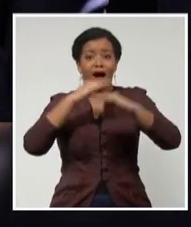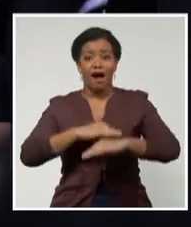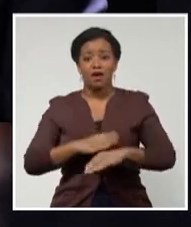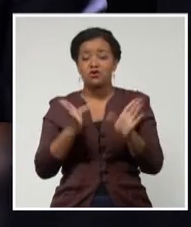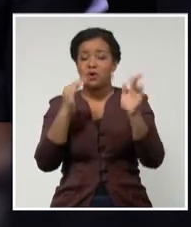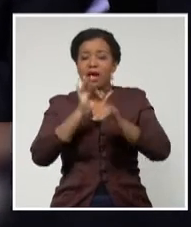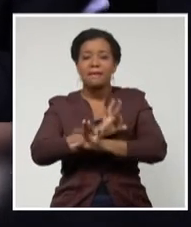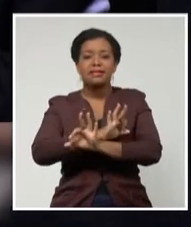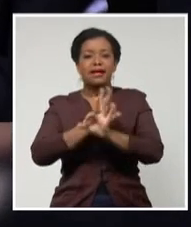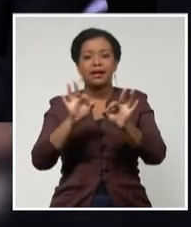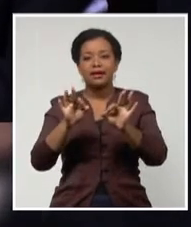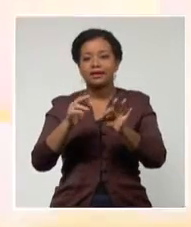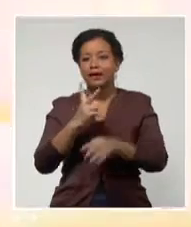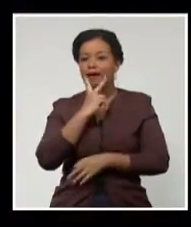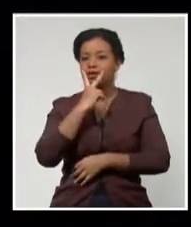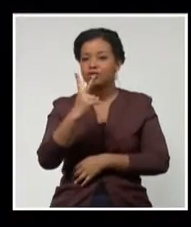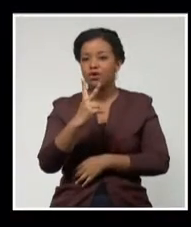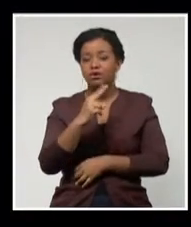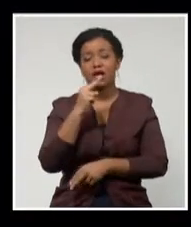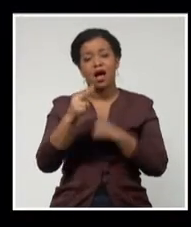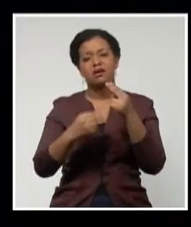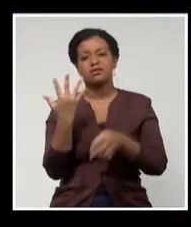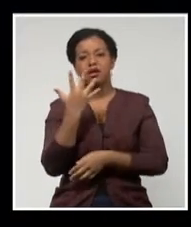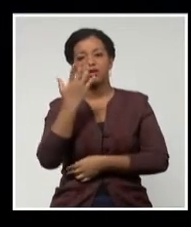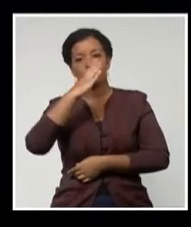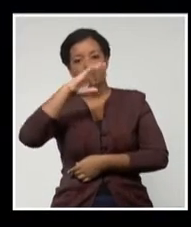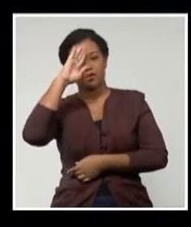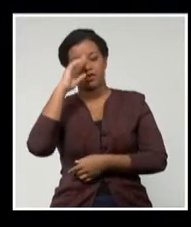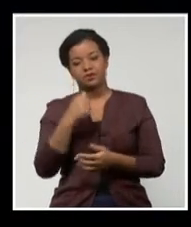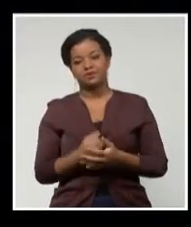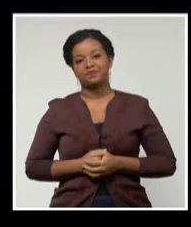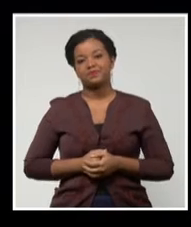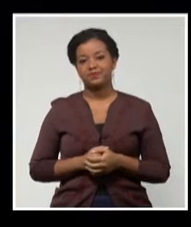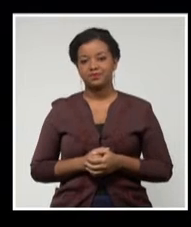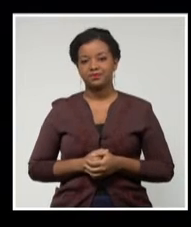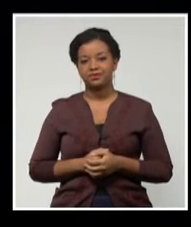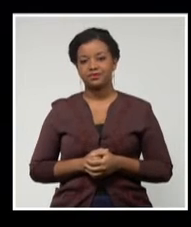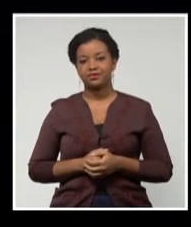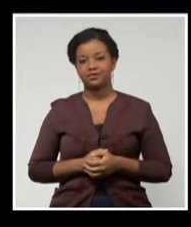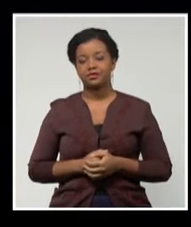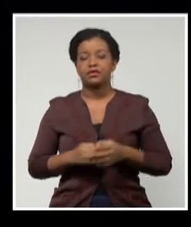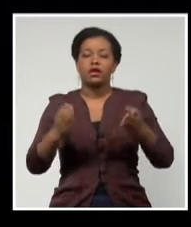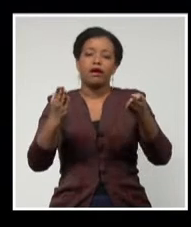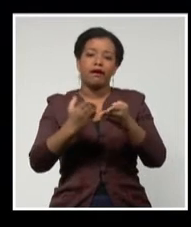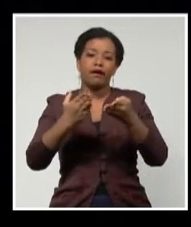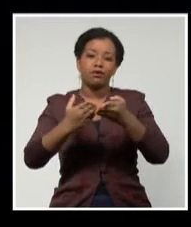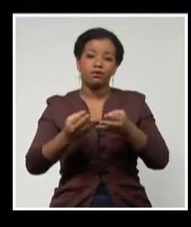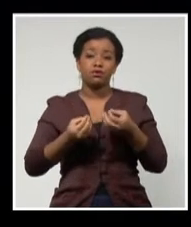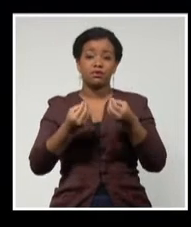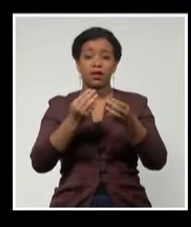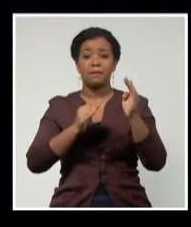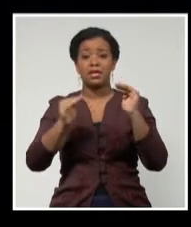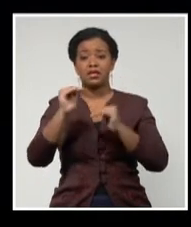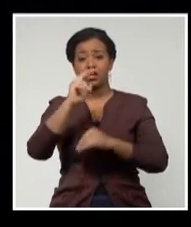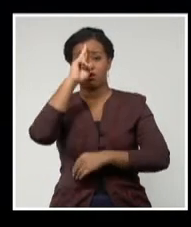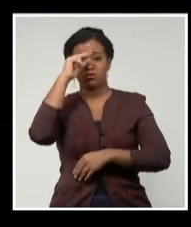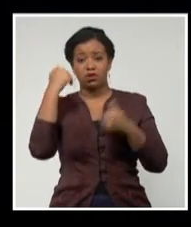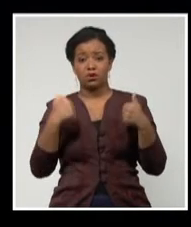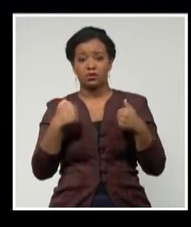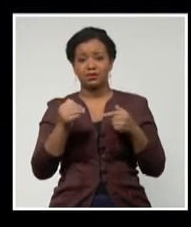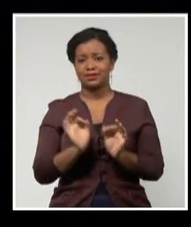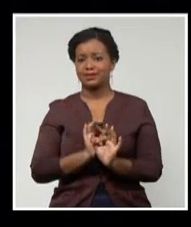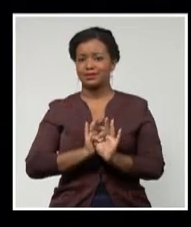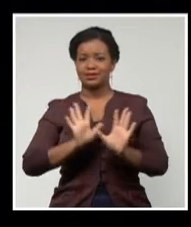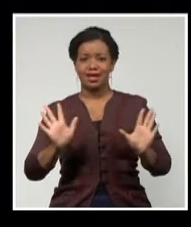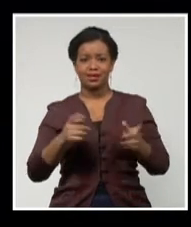en Bolivia que solo las ejercían los cubanos. Que eran consultas y estudios que ofrecía el Ministerio de Salud de manera gratuita en un